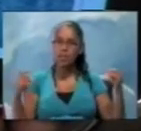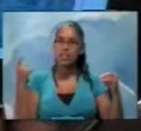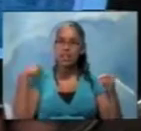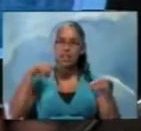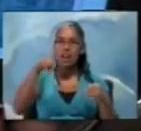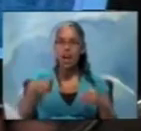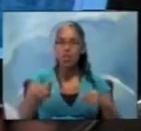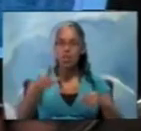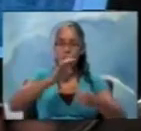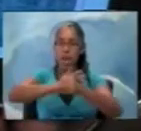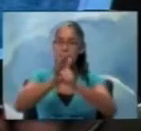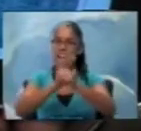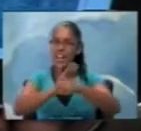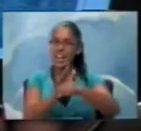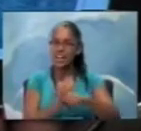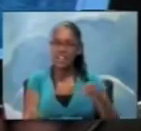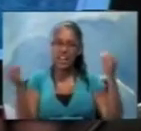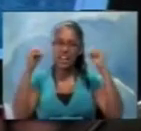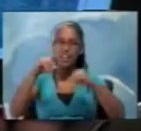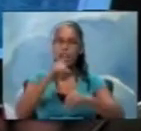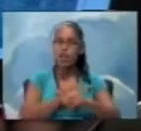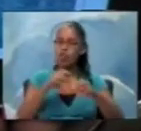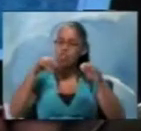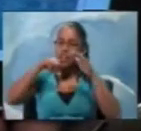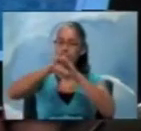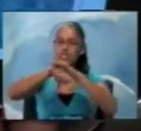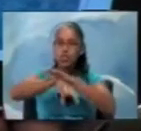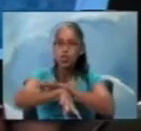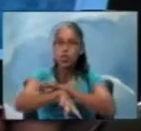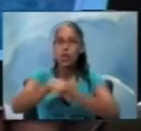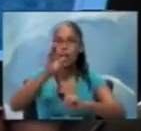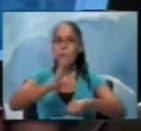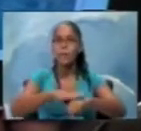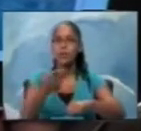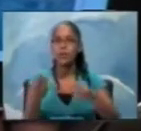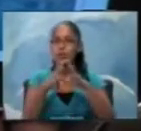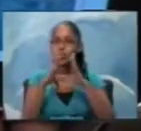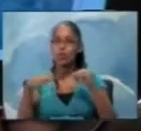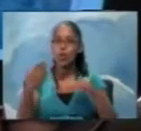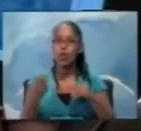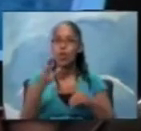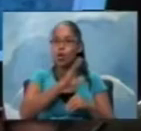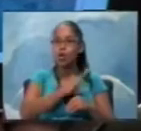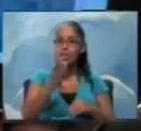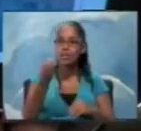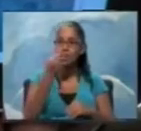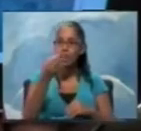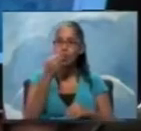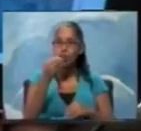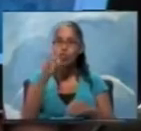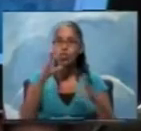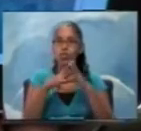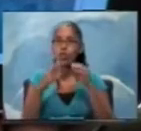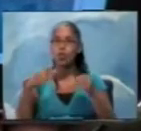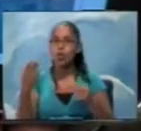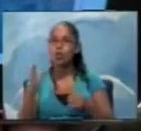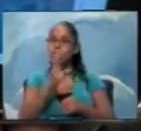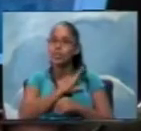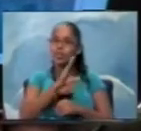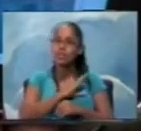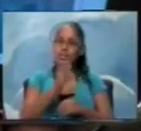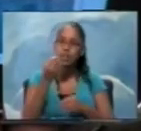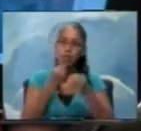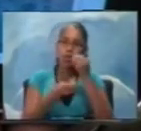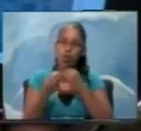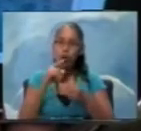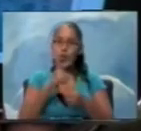de naranja, cargados de yuca, porque todo lo que se come, oiga, todo lo que se come